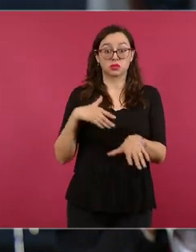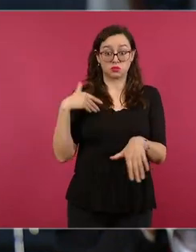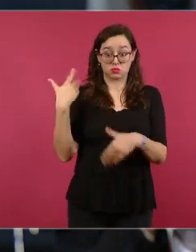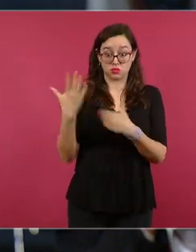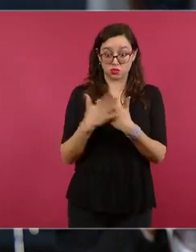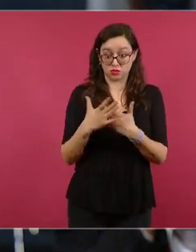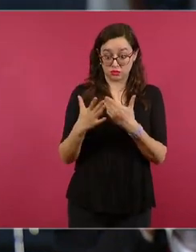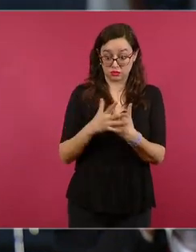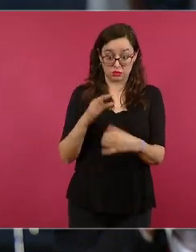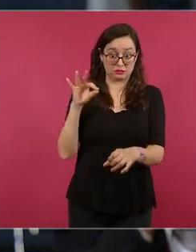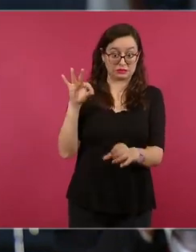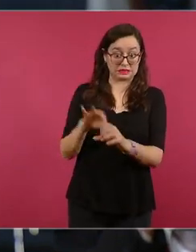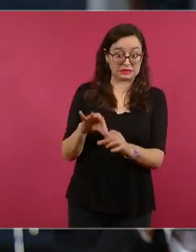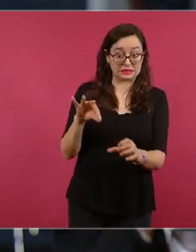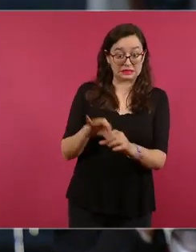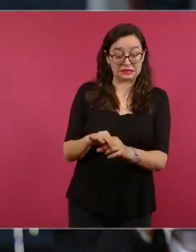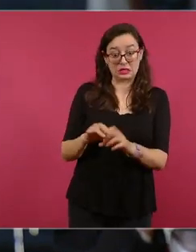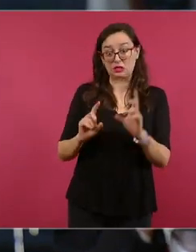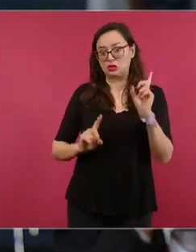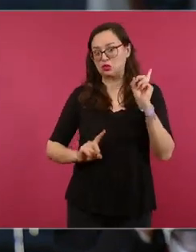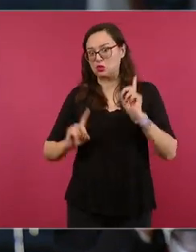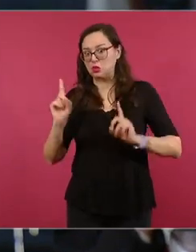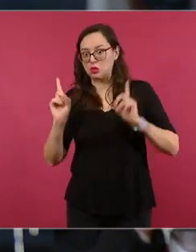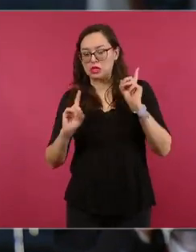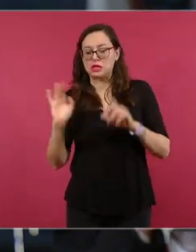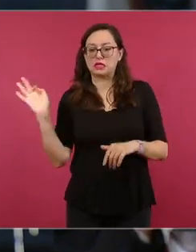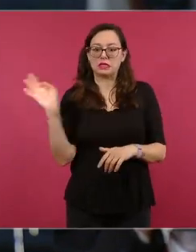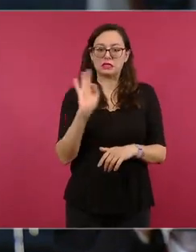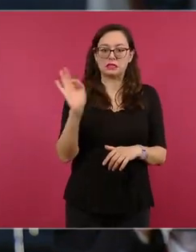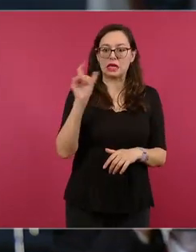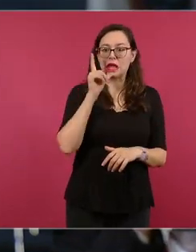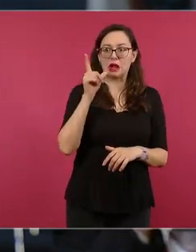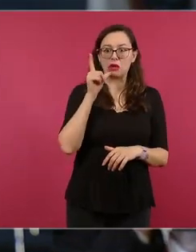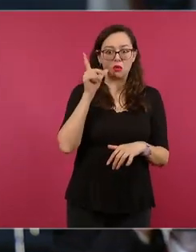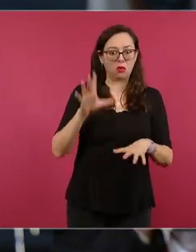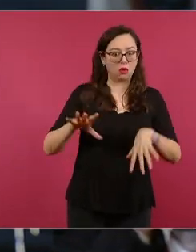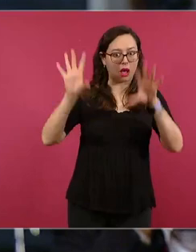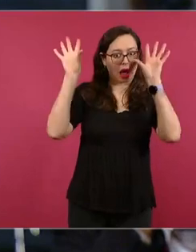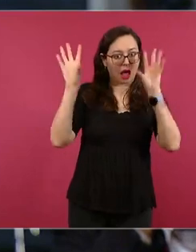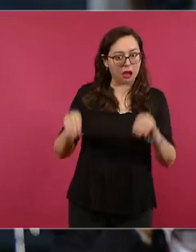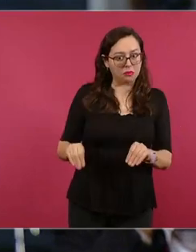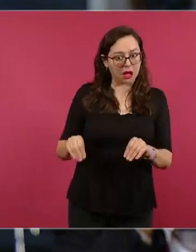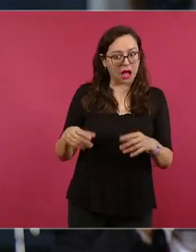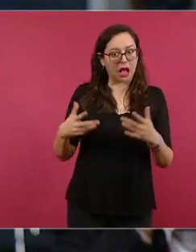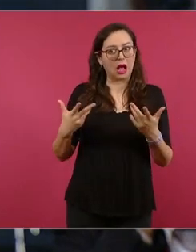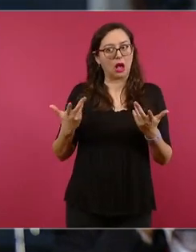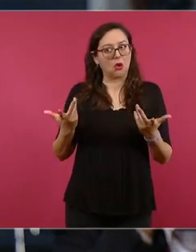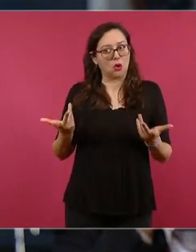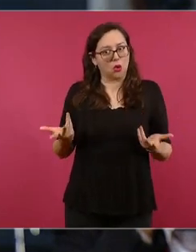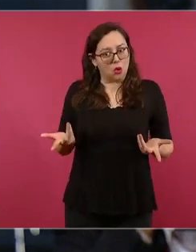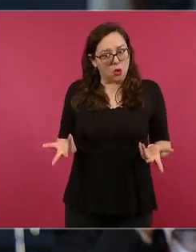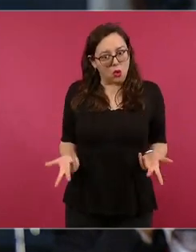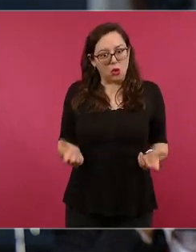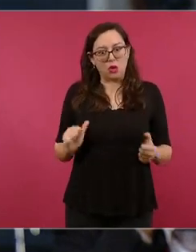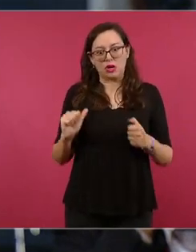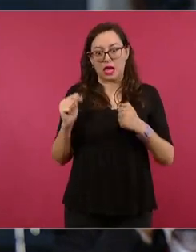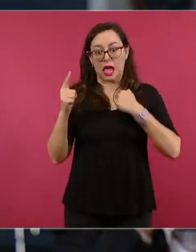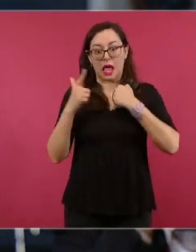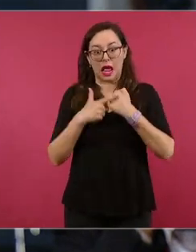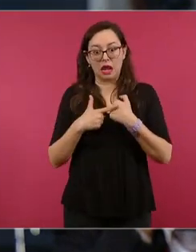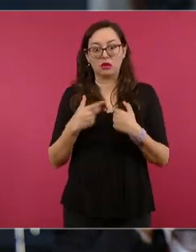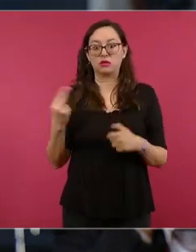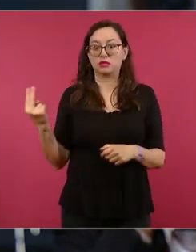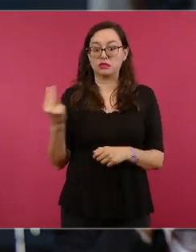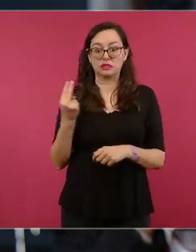demás. Se mencionó que se necesitarían 100 plantas eléctricas. El domingo también se habló de 300, una para cada